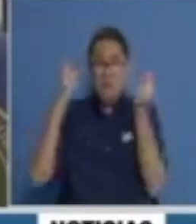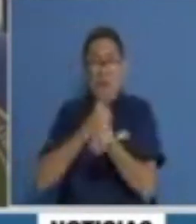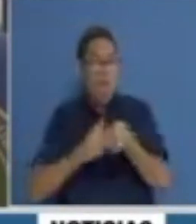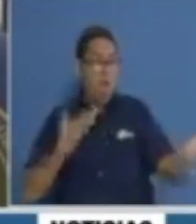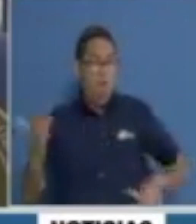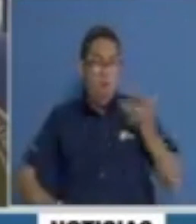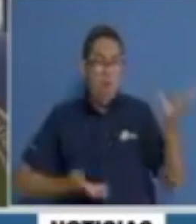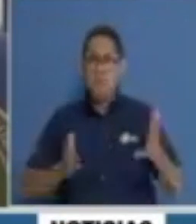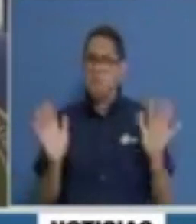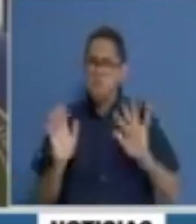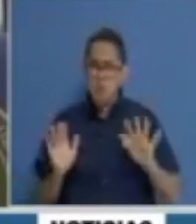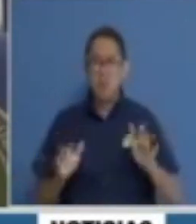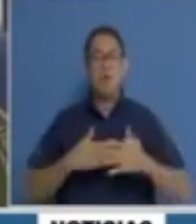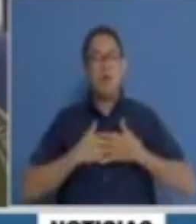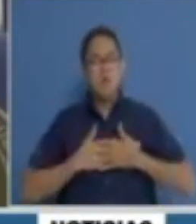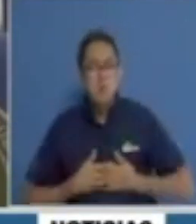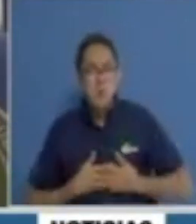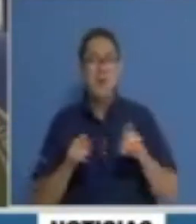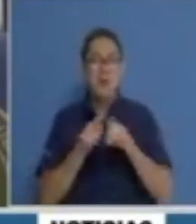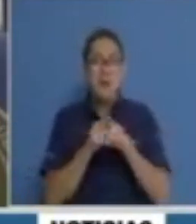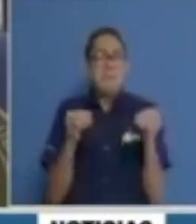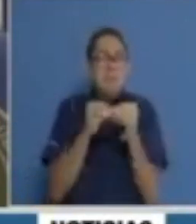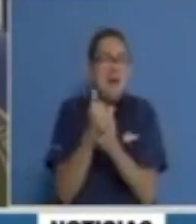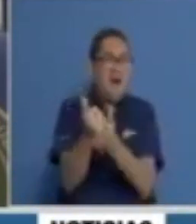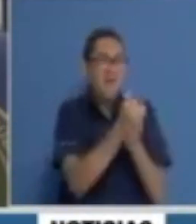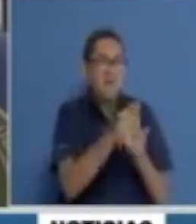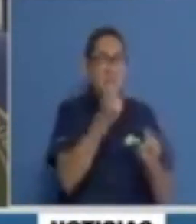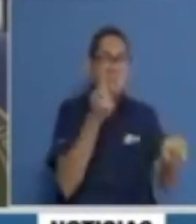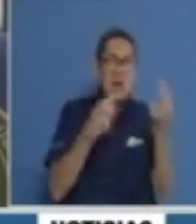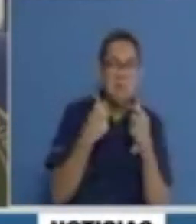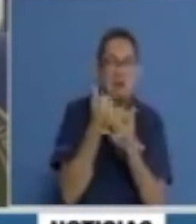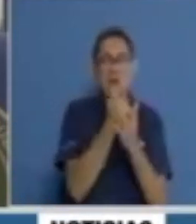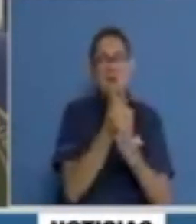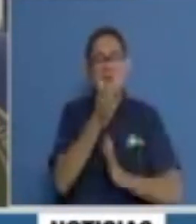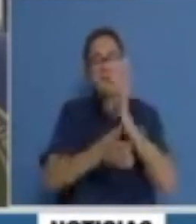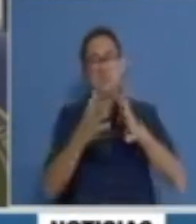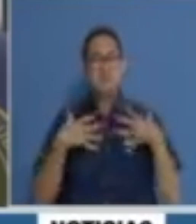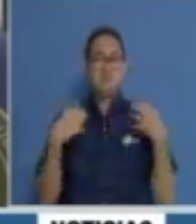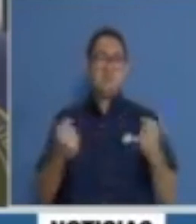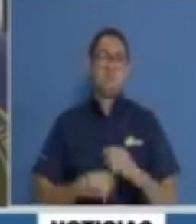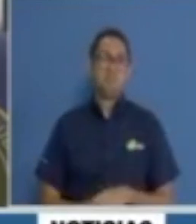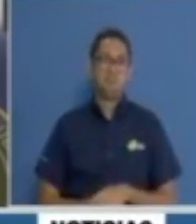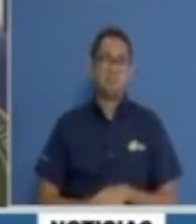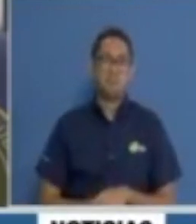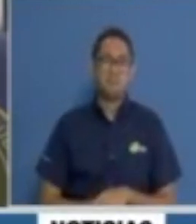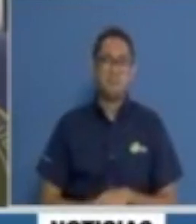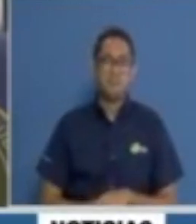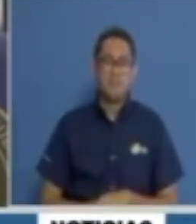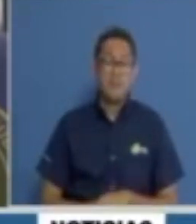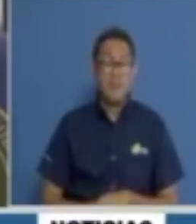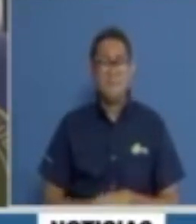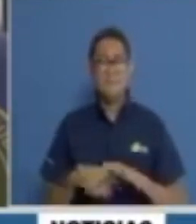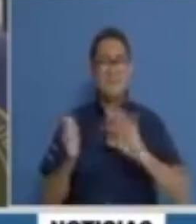encontrar alternativas terapéuticas que permitan mejorar el pronóstico de nuestra población. La diferencia varía